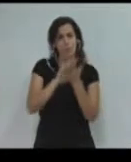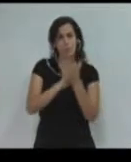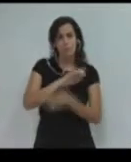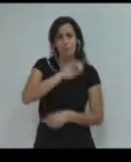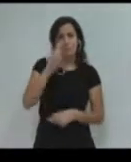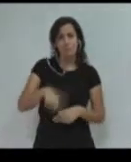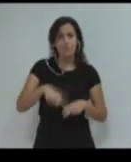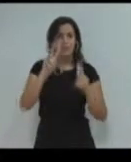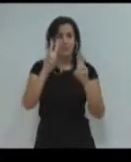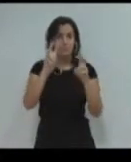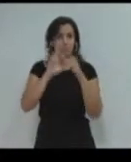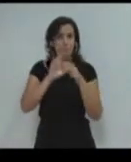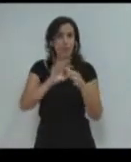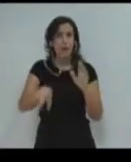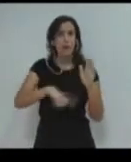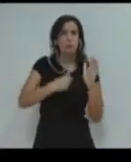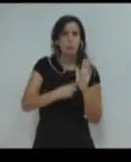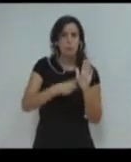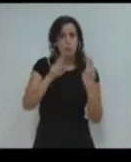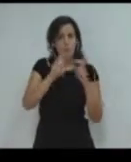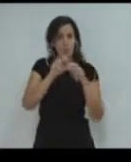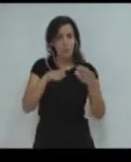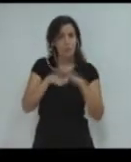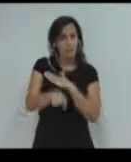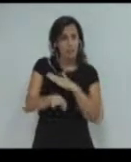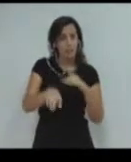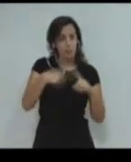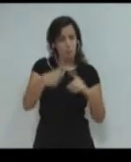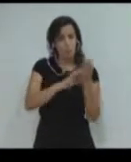de lo absoluto de la accesibilidad.